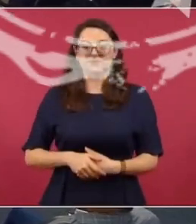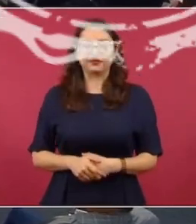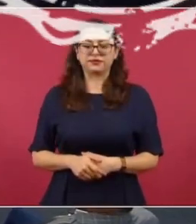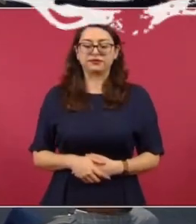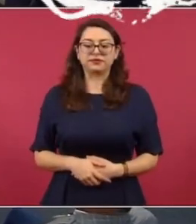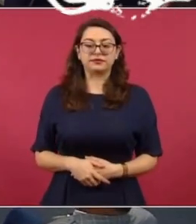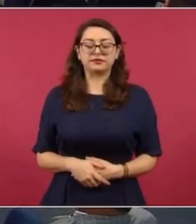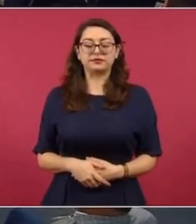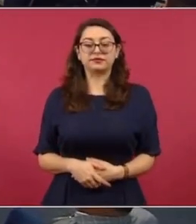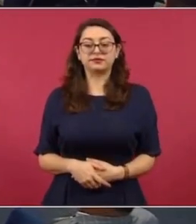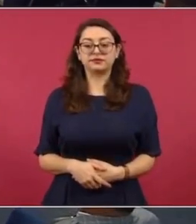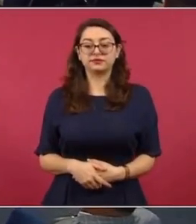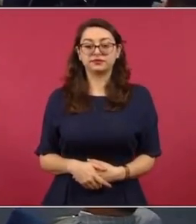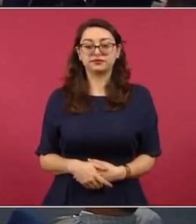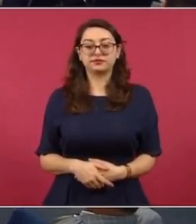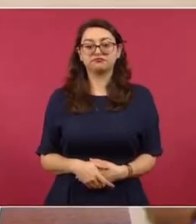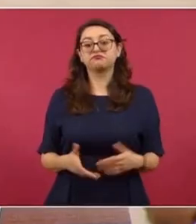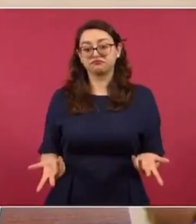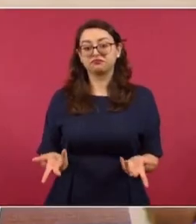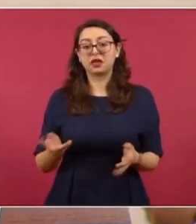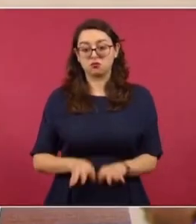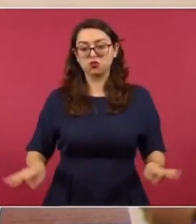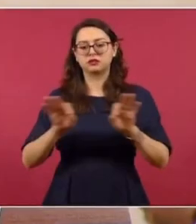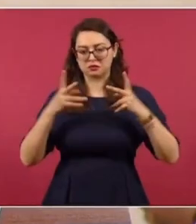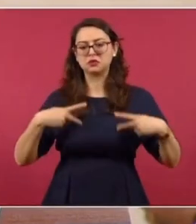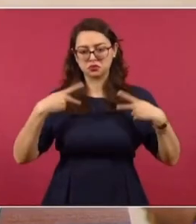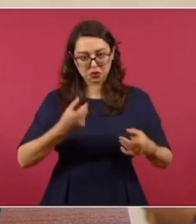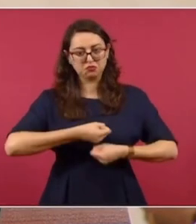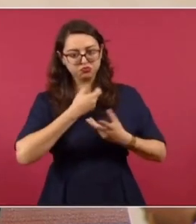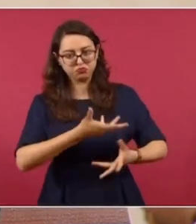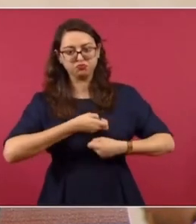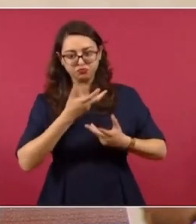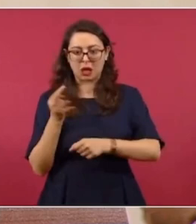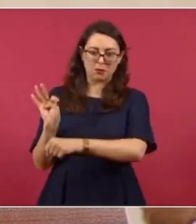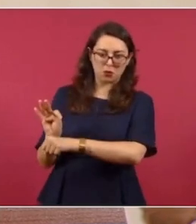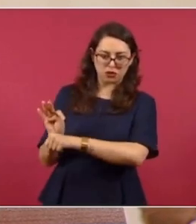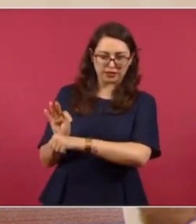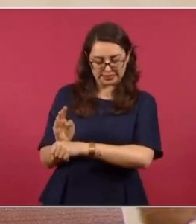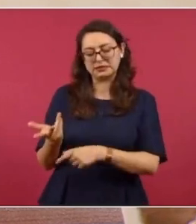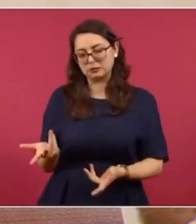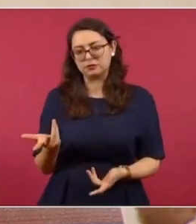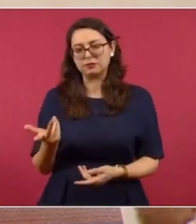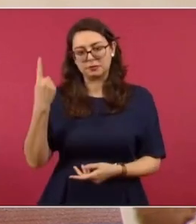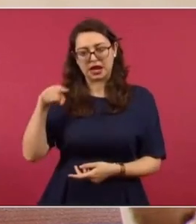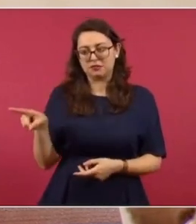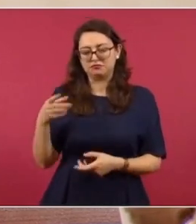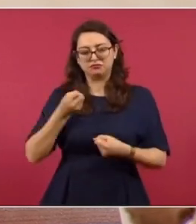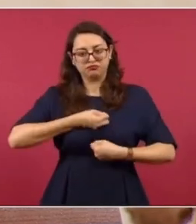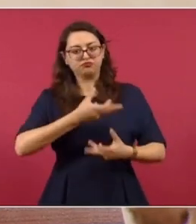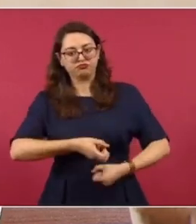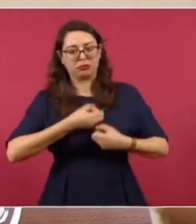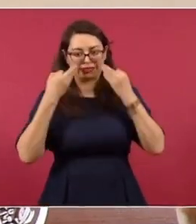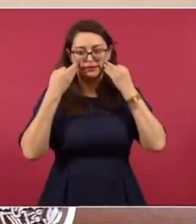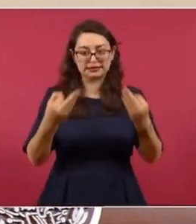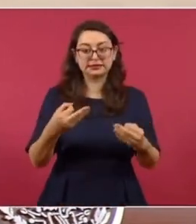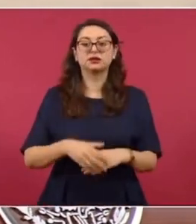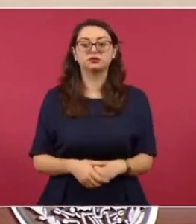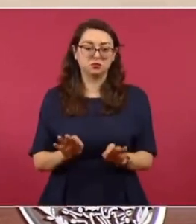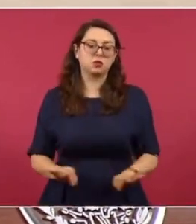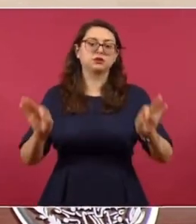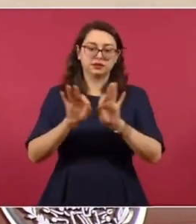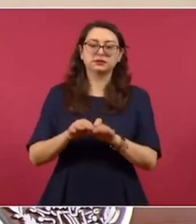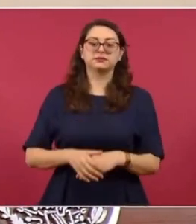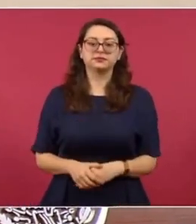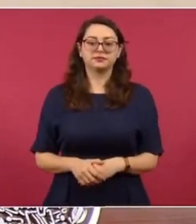es importante que haya testigos protegidos, o como se les llame, y que si ellos participan,